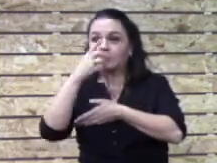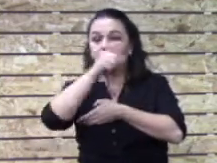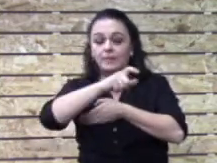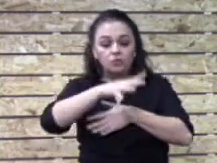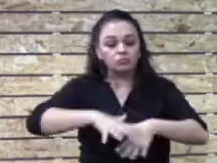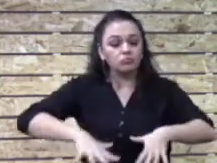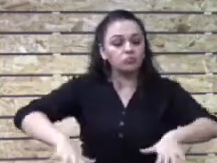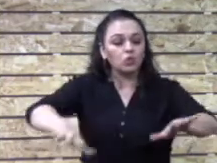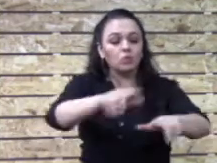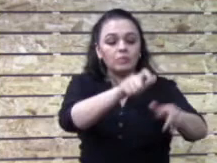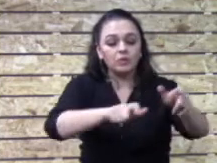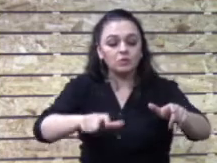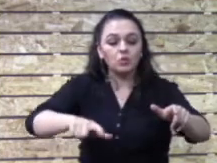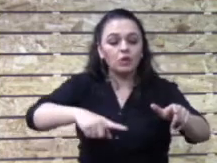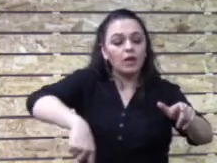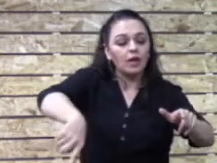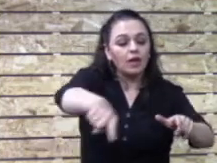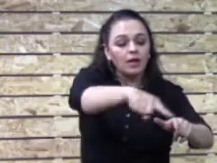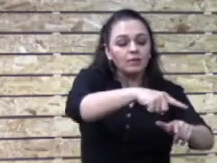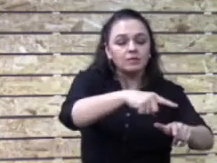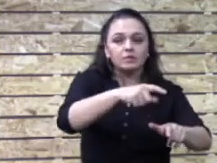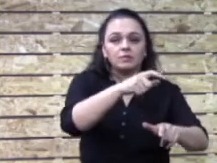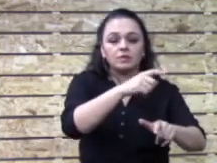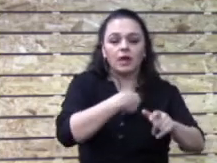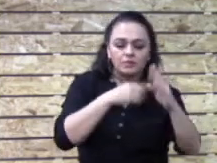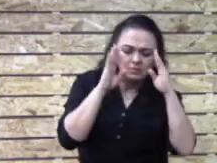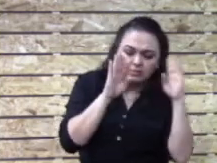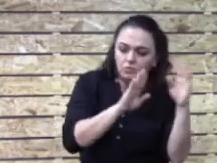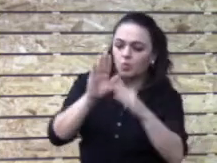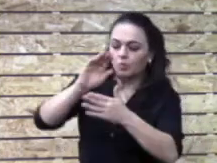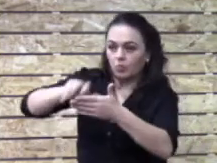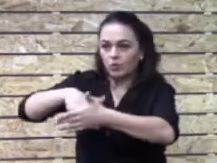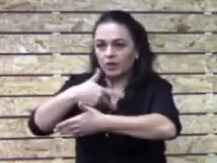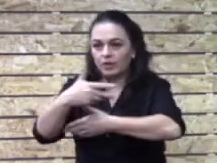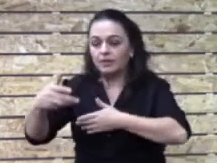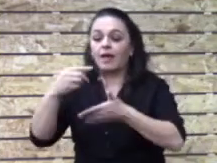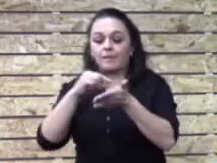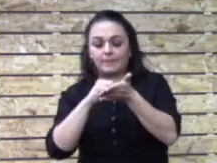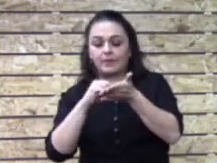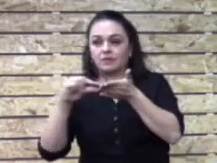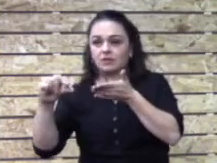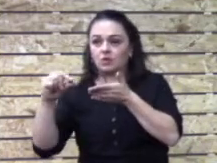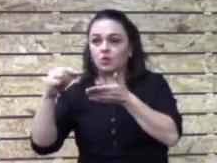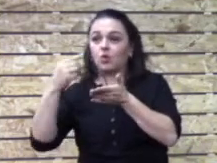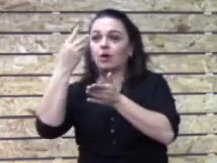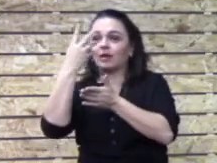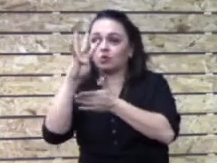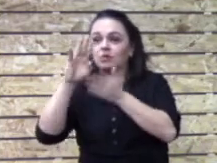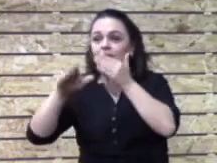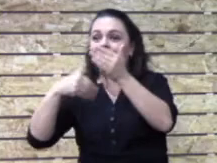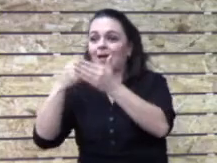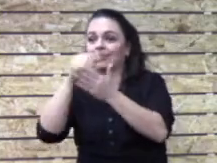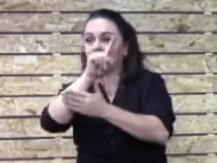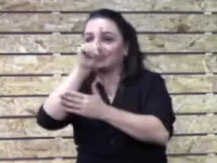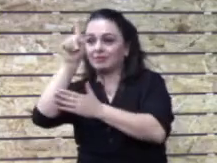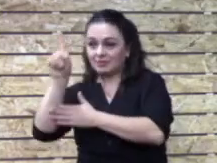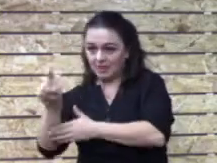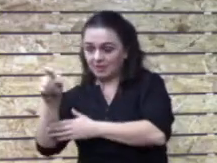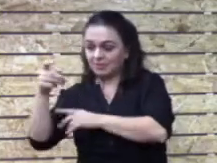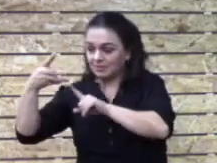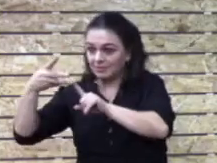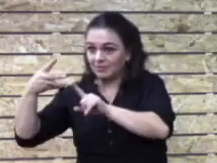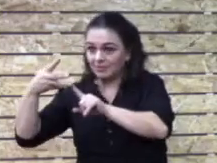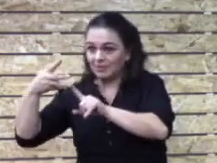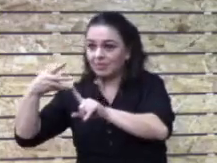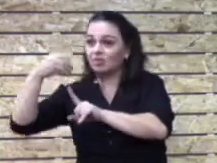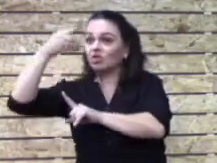que escucha al poeta. Y verso 14 al 16, la voz de Dios que de repente